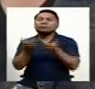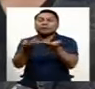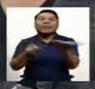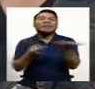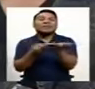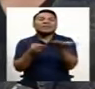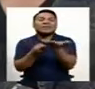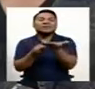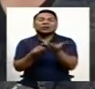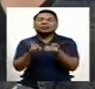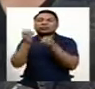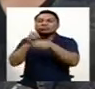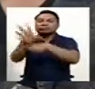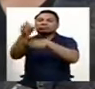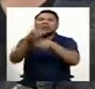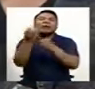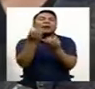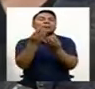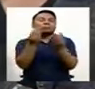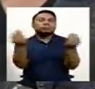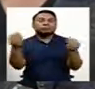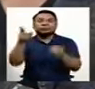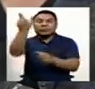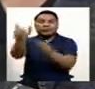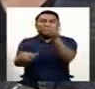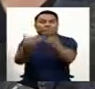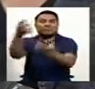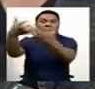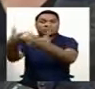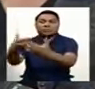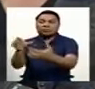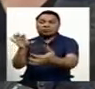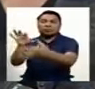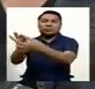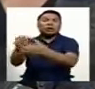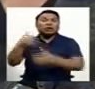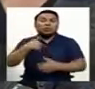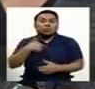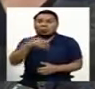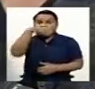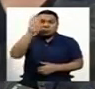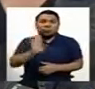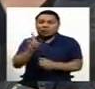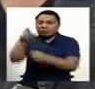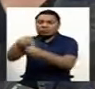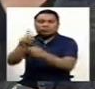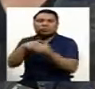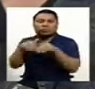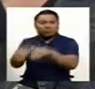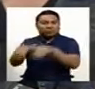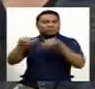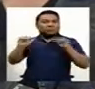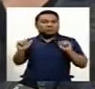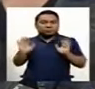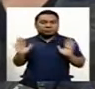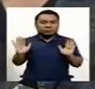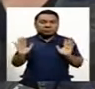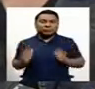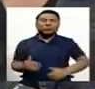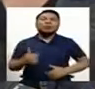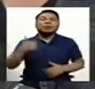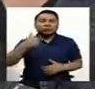varios clientes sin que yo participara en ninguna de esas actividades.